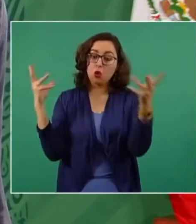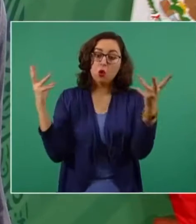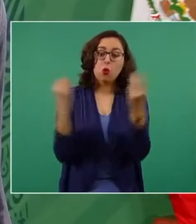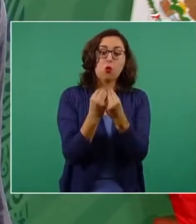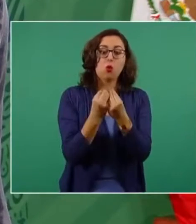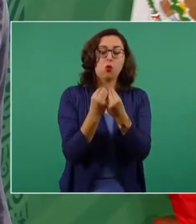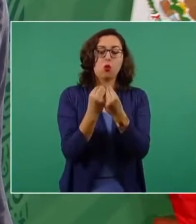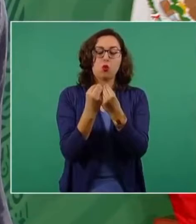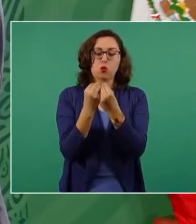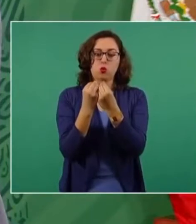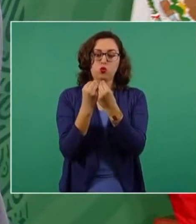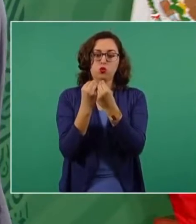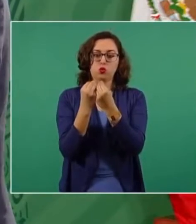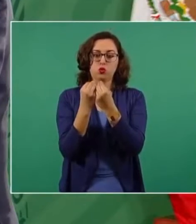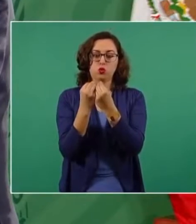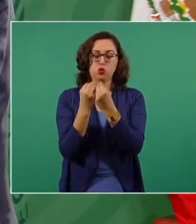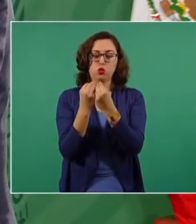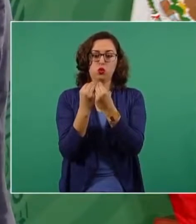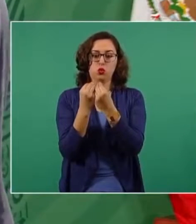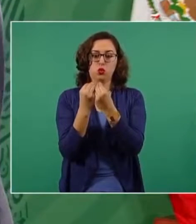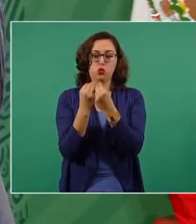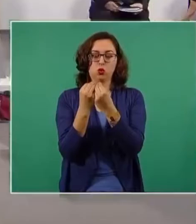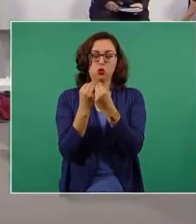que son 7, pero quitamos